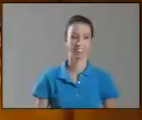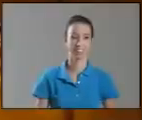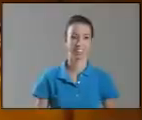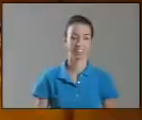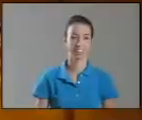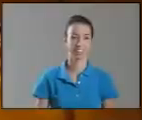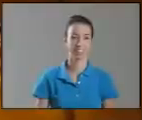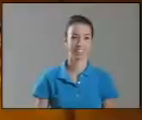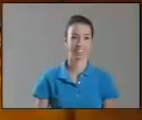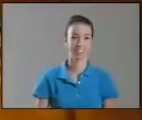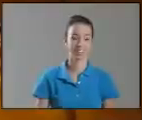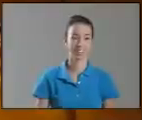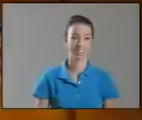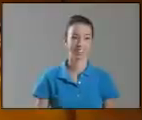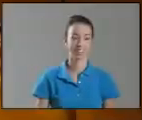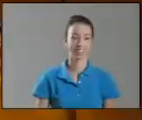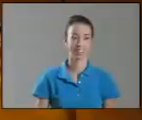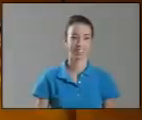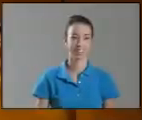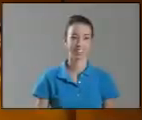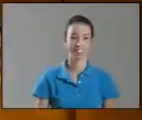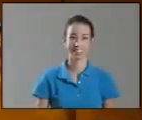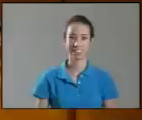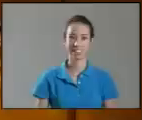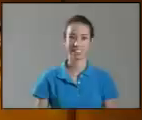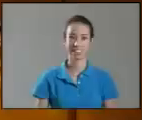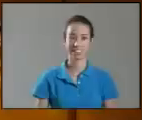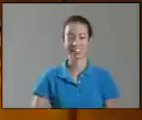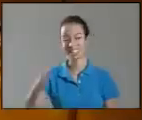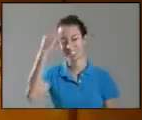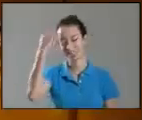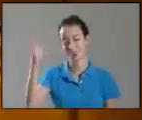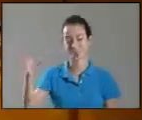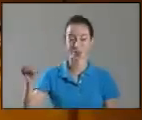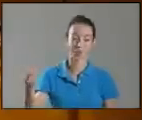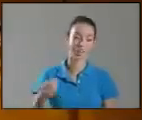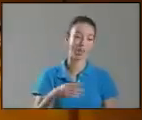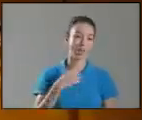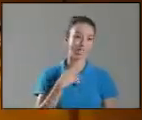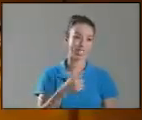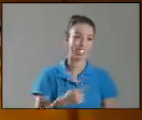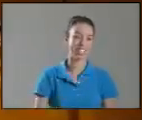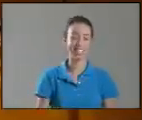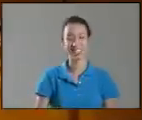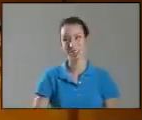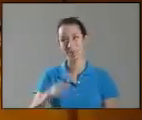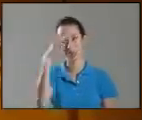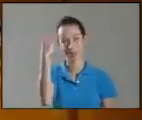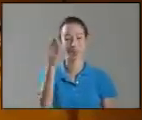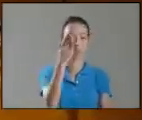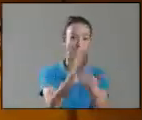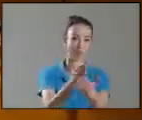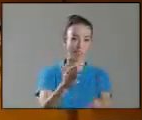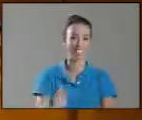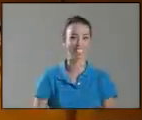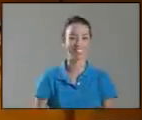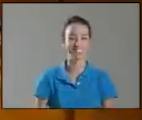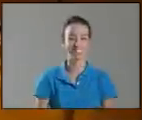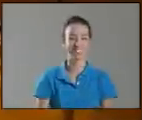solo esperame que diga esto. Si es que algunos se sienten así. 3 minutos regáleme y ya.